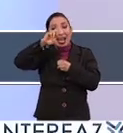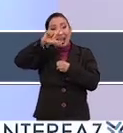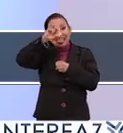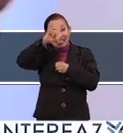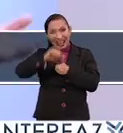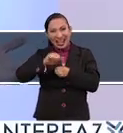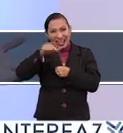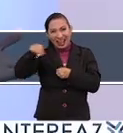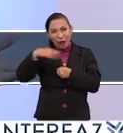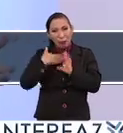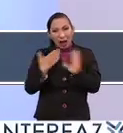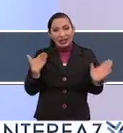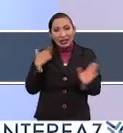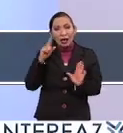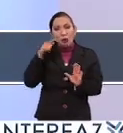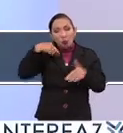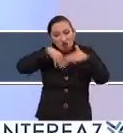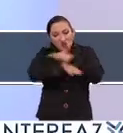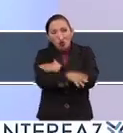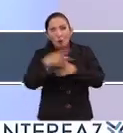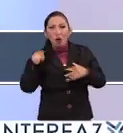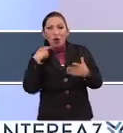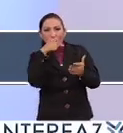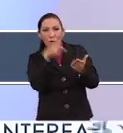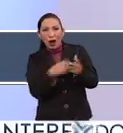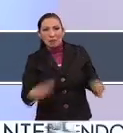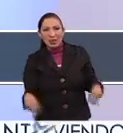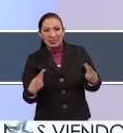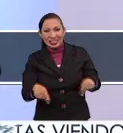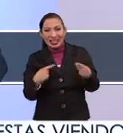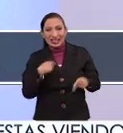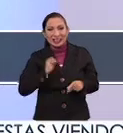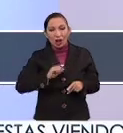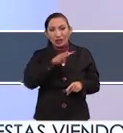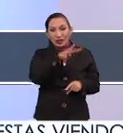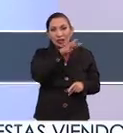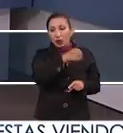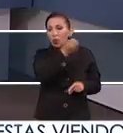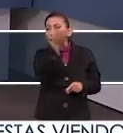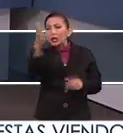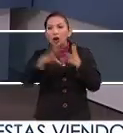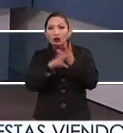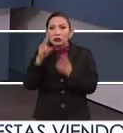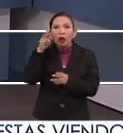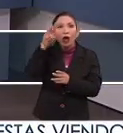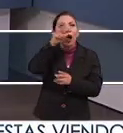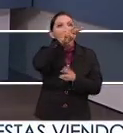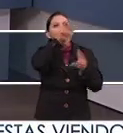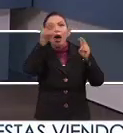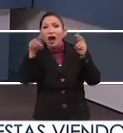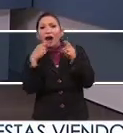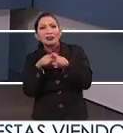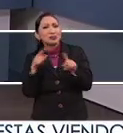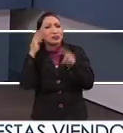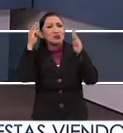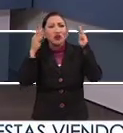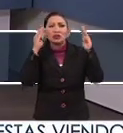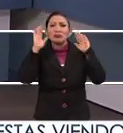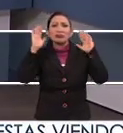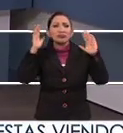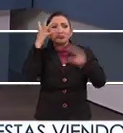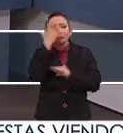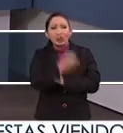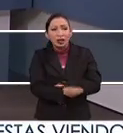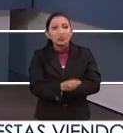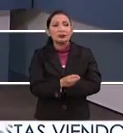como en los estanquillos del siglo XIX, mediados del XX, cualquier cosa. La verdad, me parece un museo